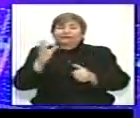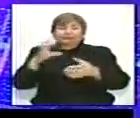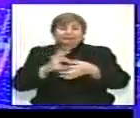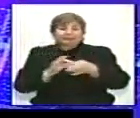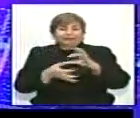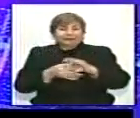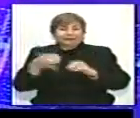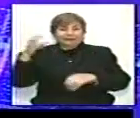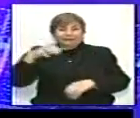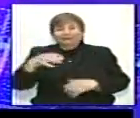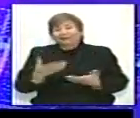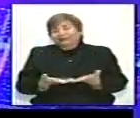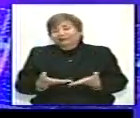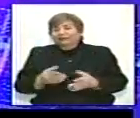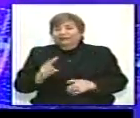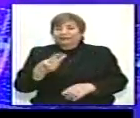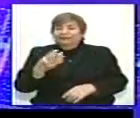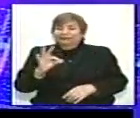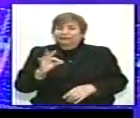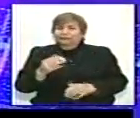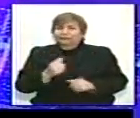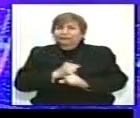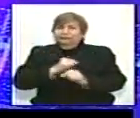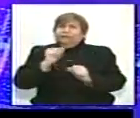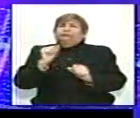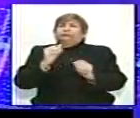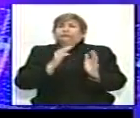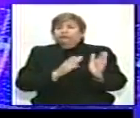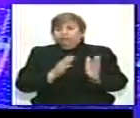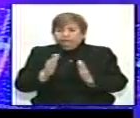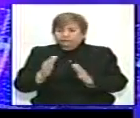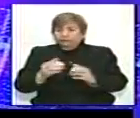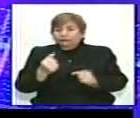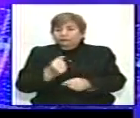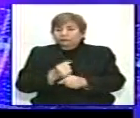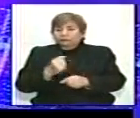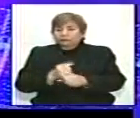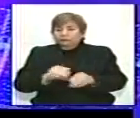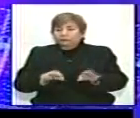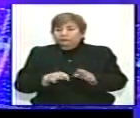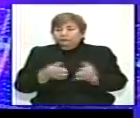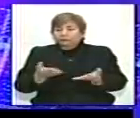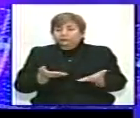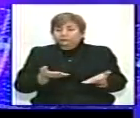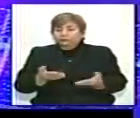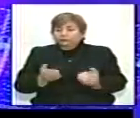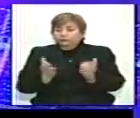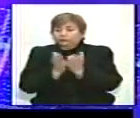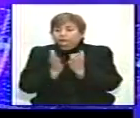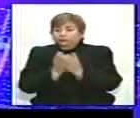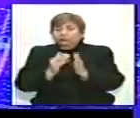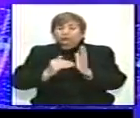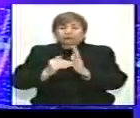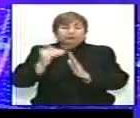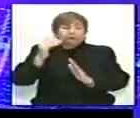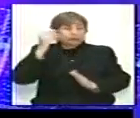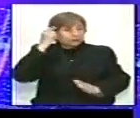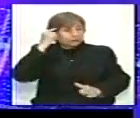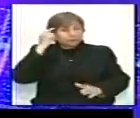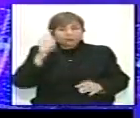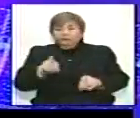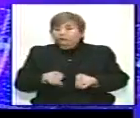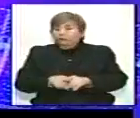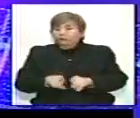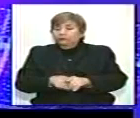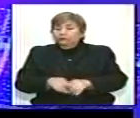agosto del 2019, y más temprano se desarrolló una mesa de trabajo, la situación del Colegio de Alto Rendimiento, más conocido